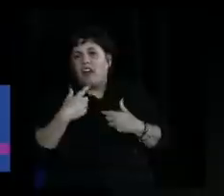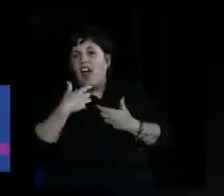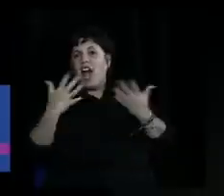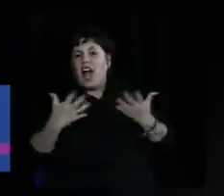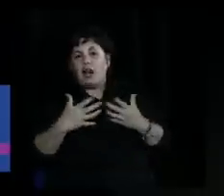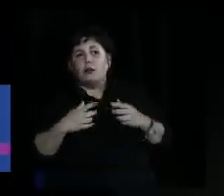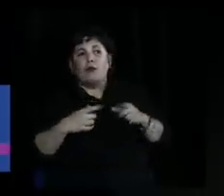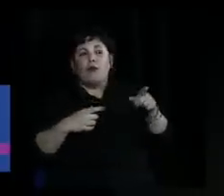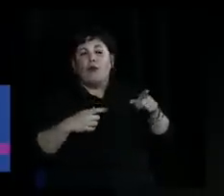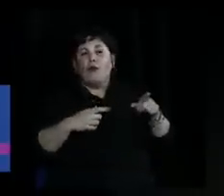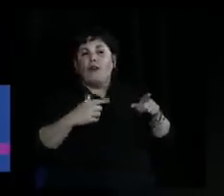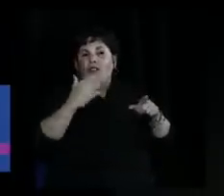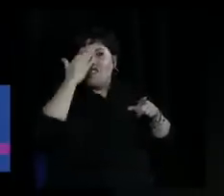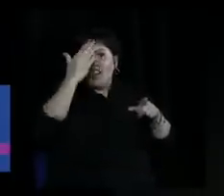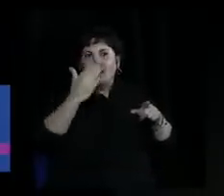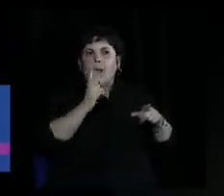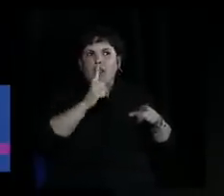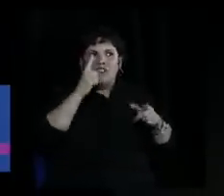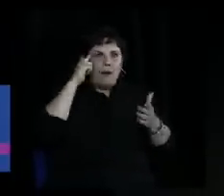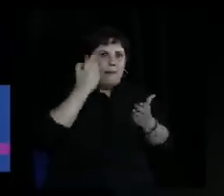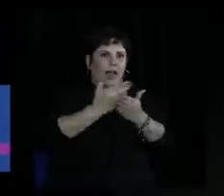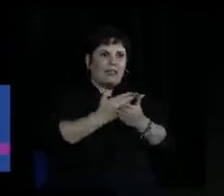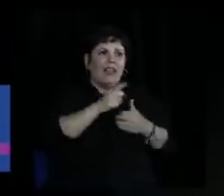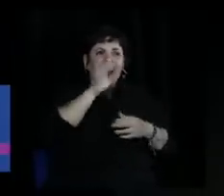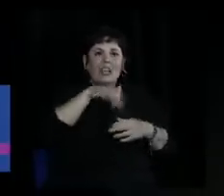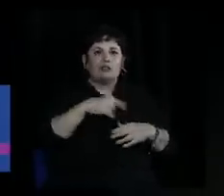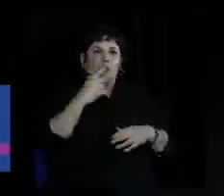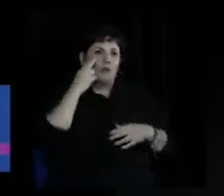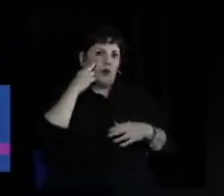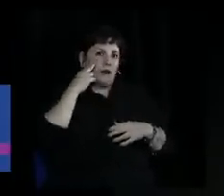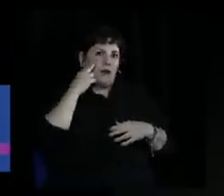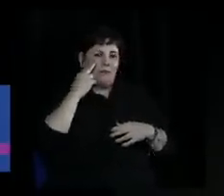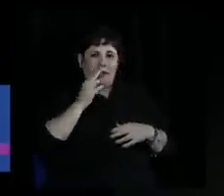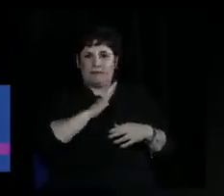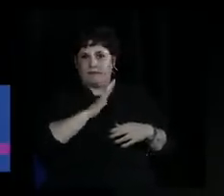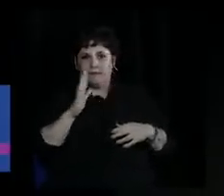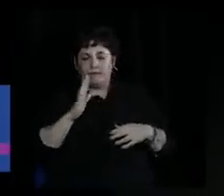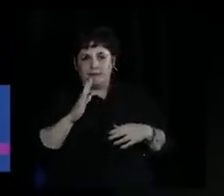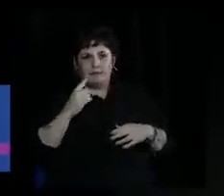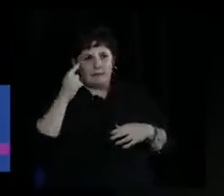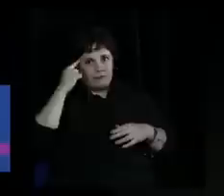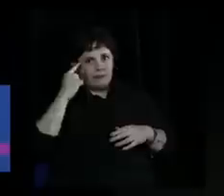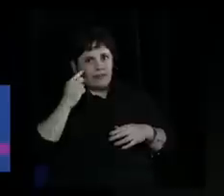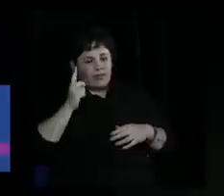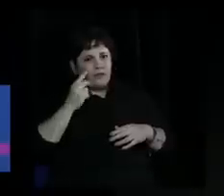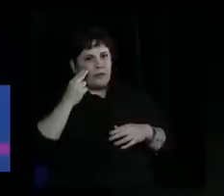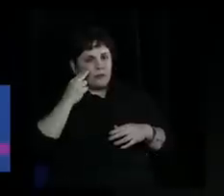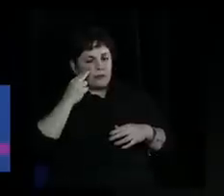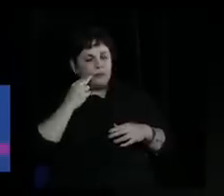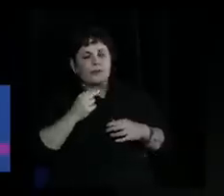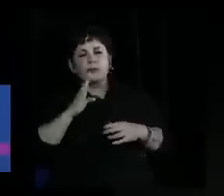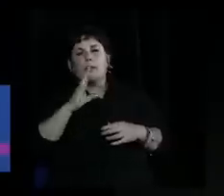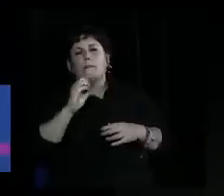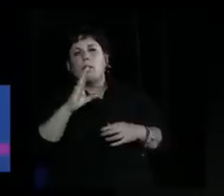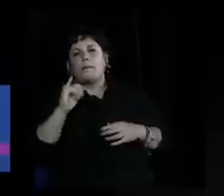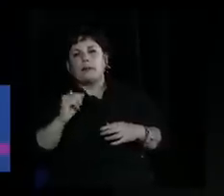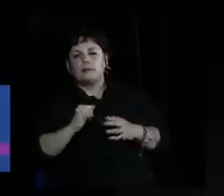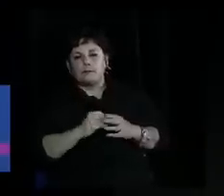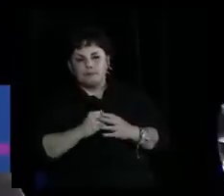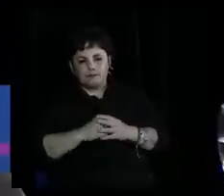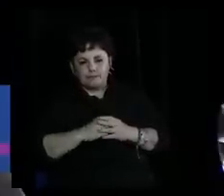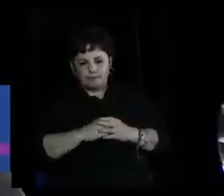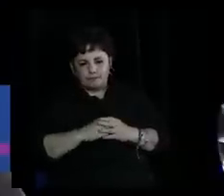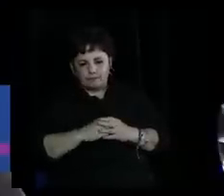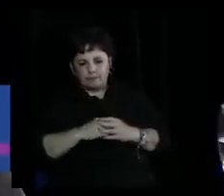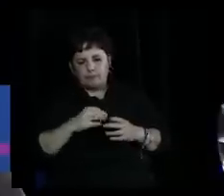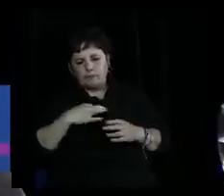la izquierda se debe plantear como problema. Por definición se lo tiene que plantear como problema. A ver, Popi. No, yo lo